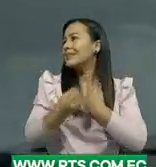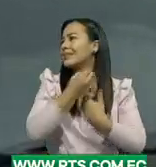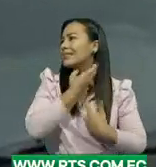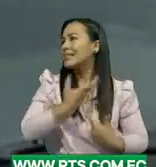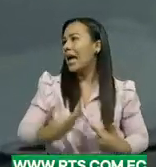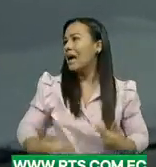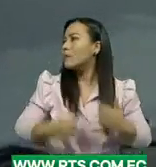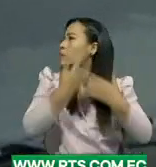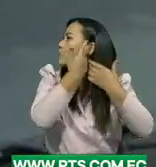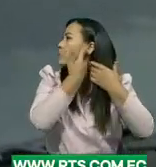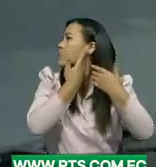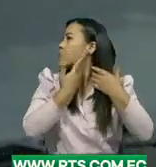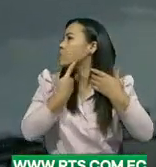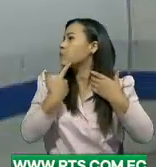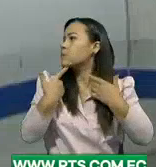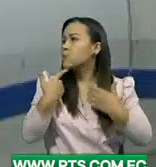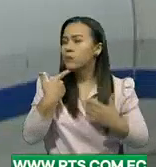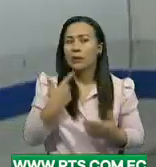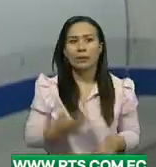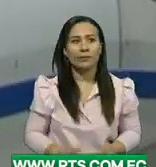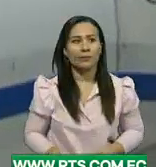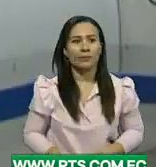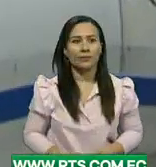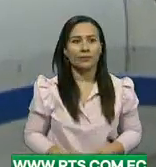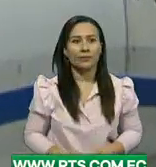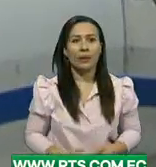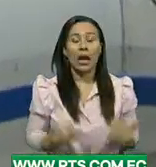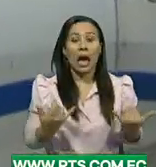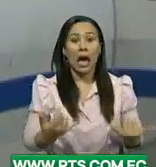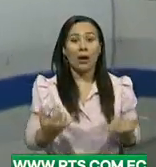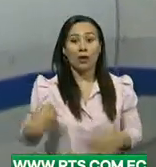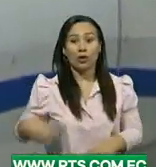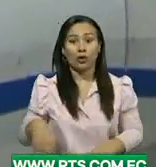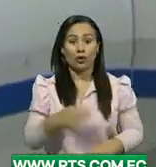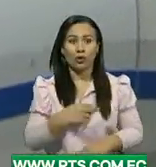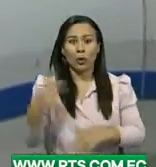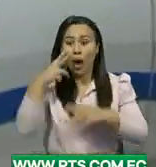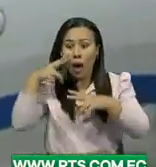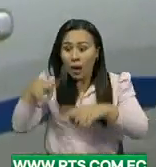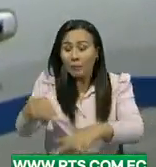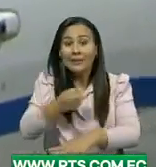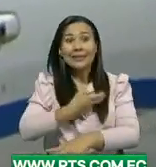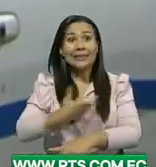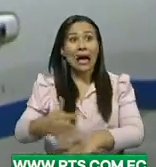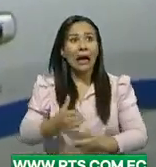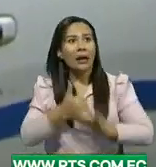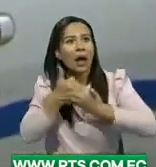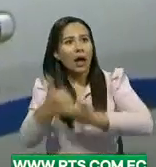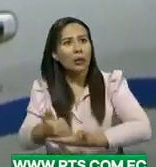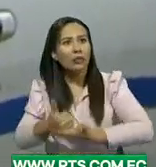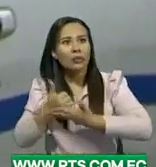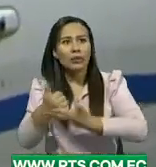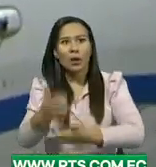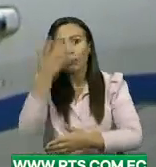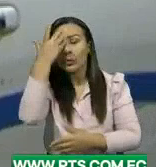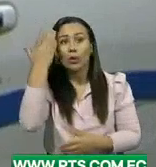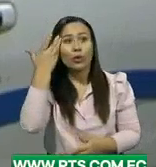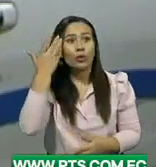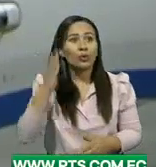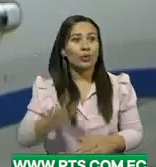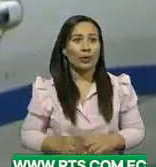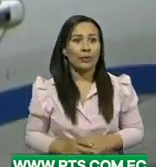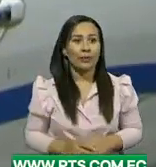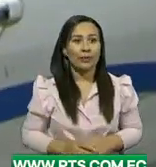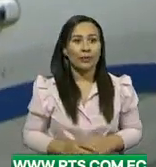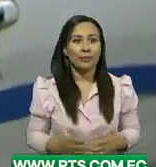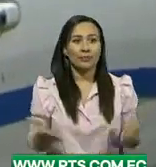la oreja hasta el mentón más o menos. Ahí nosotros bajamos como igual, vimos sangre, nosotros bajamos a ayudarlo. Porque en sí no sabíamos quién era la persona